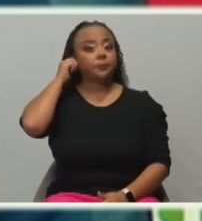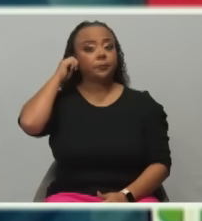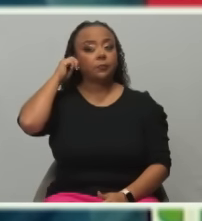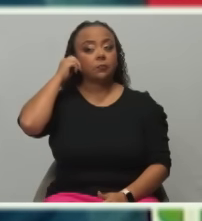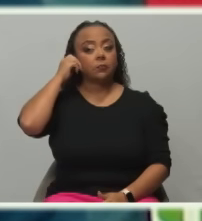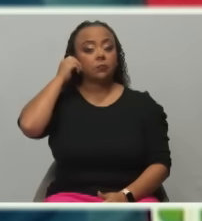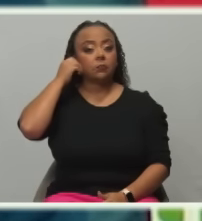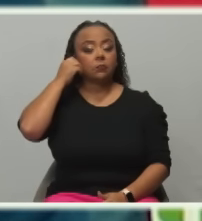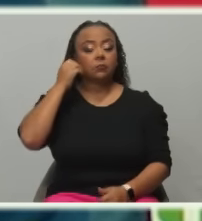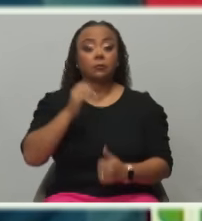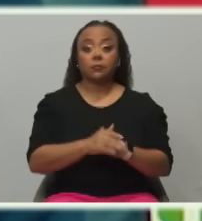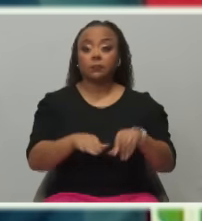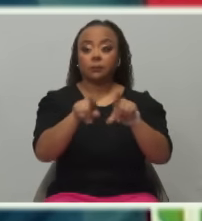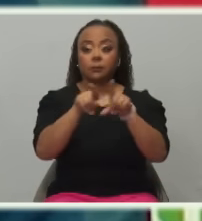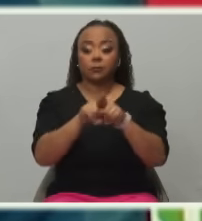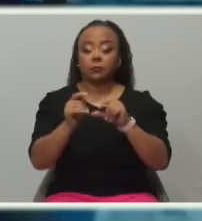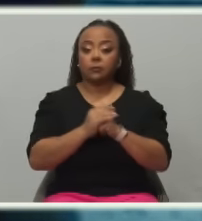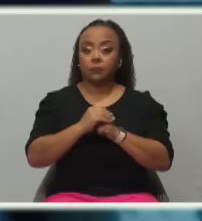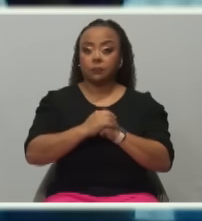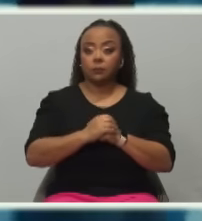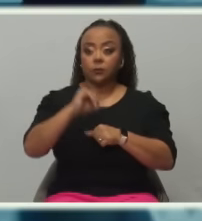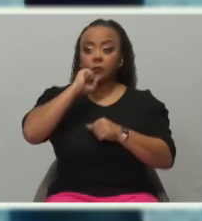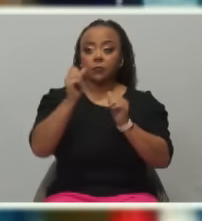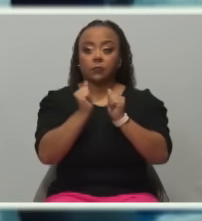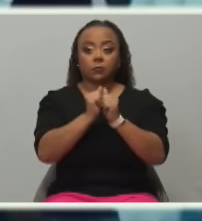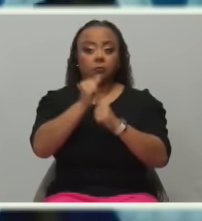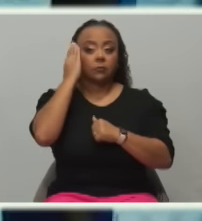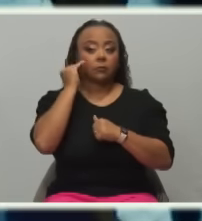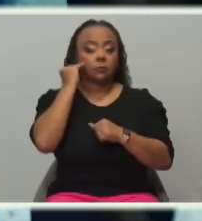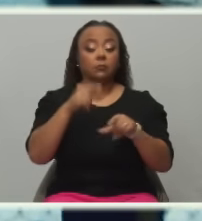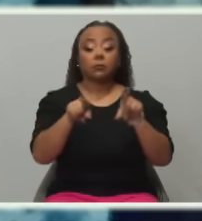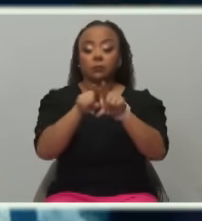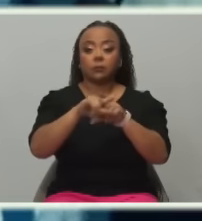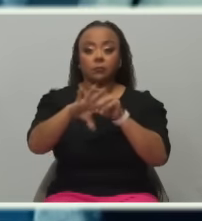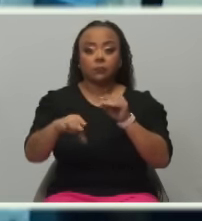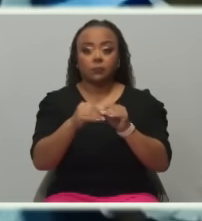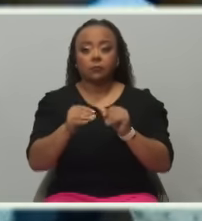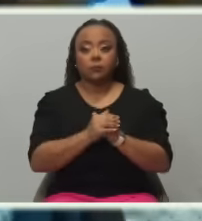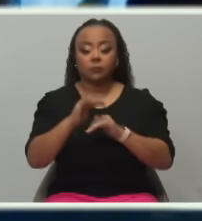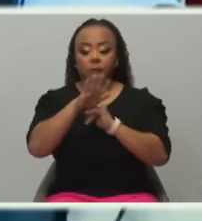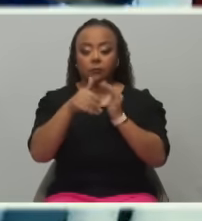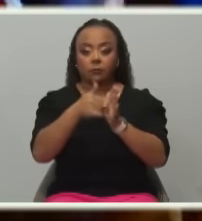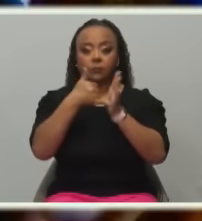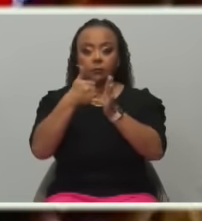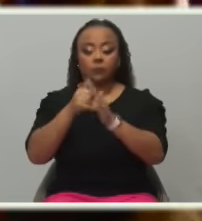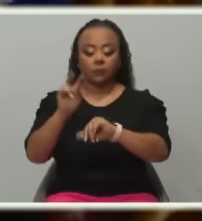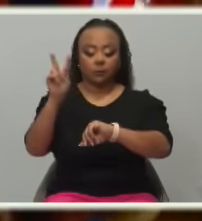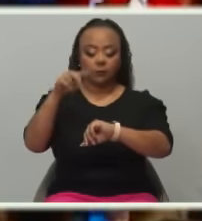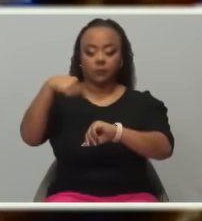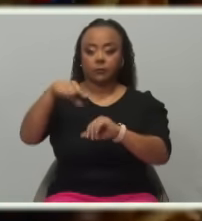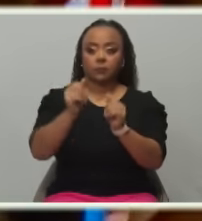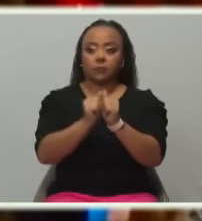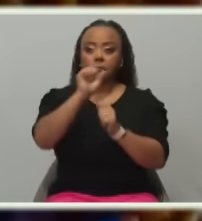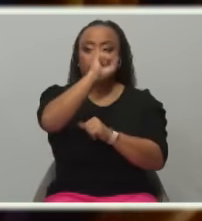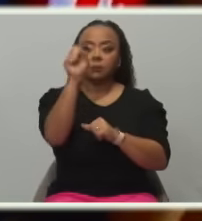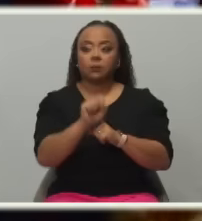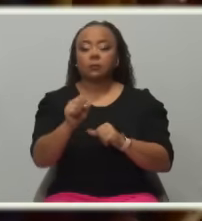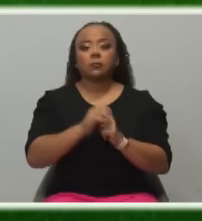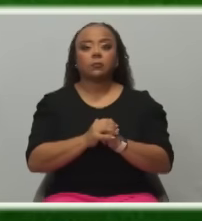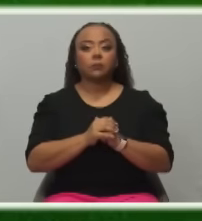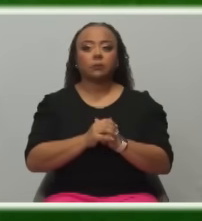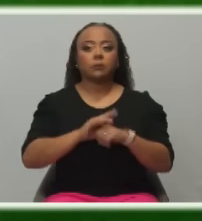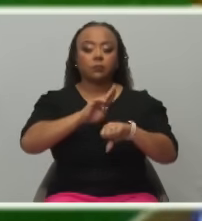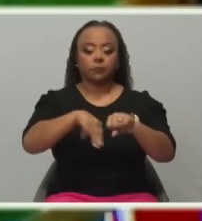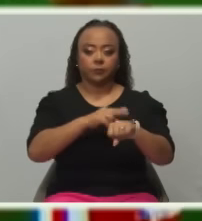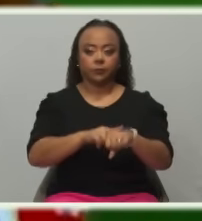ganaron en en Colmillo a esto hay que añadirle que todos los títulos de Vladimir Quesada con sapriza son a